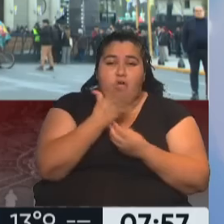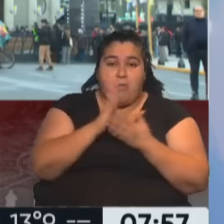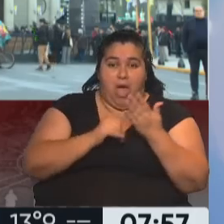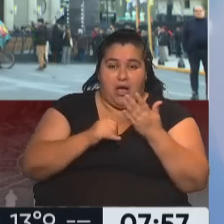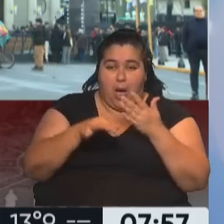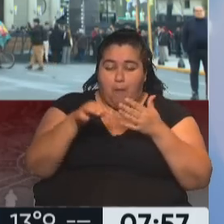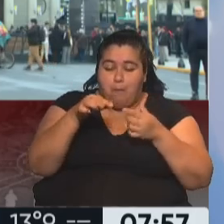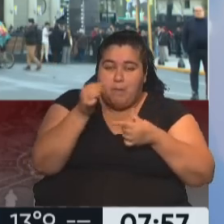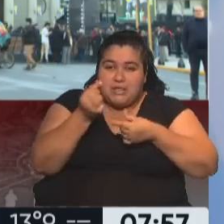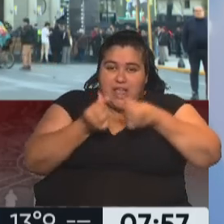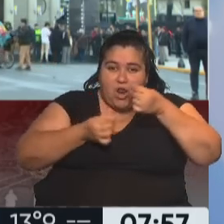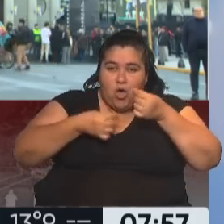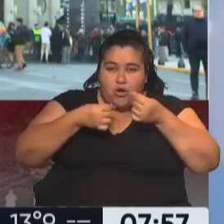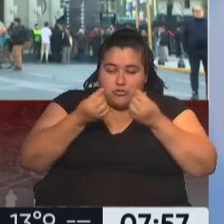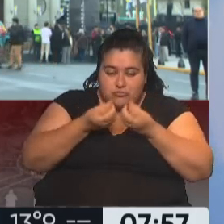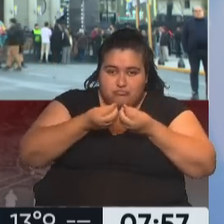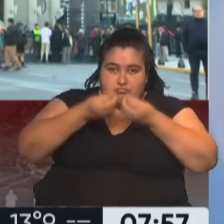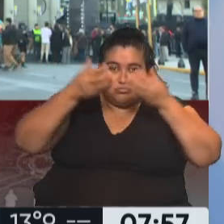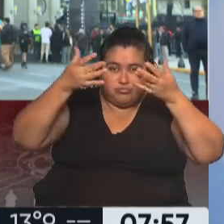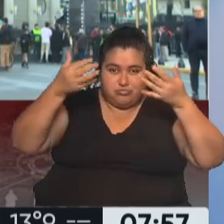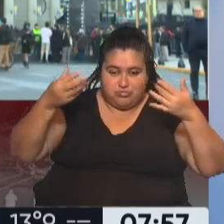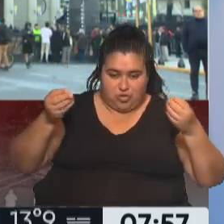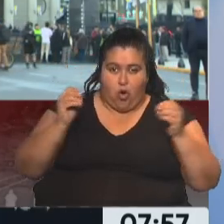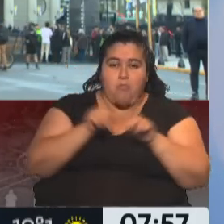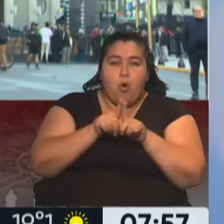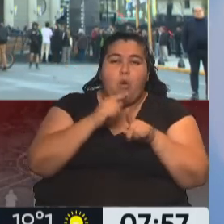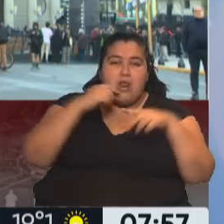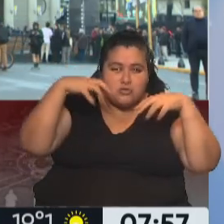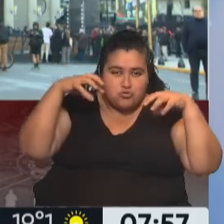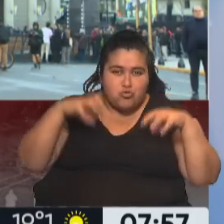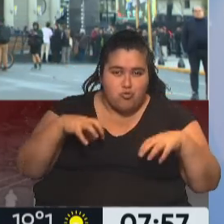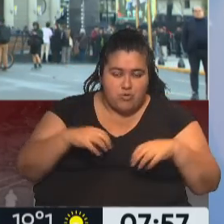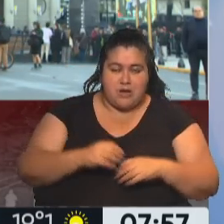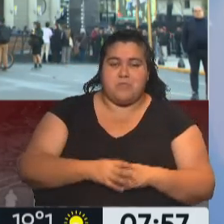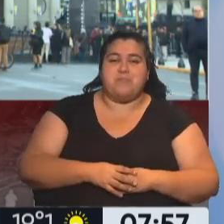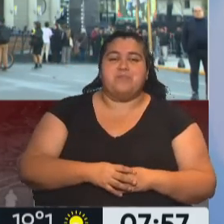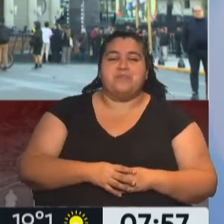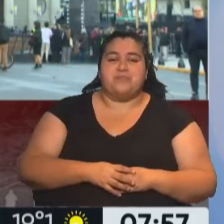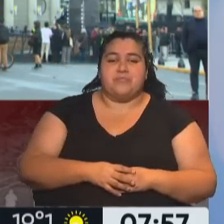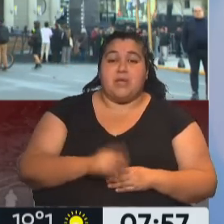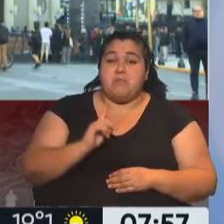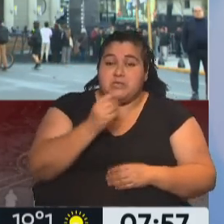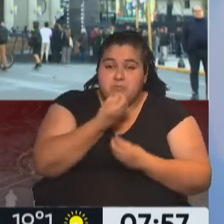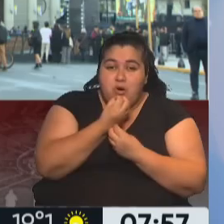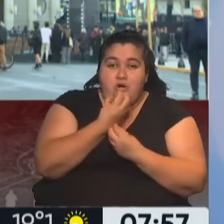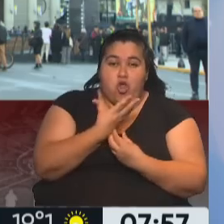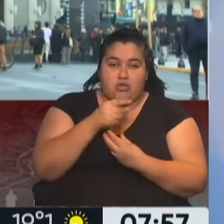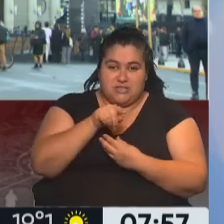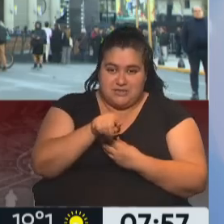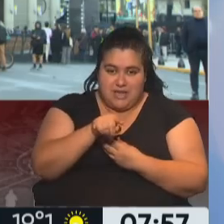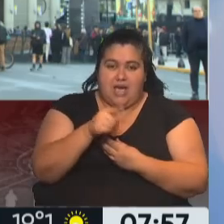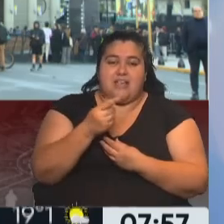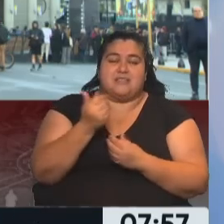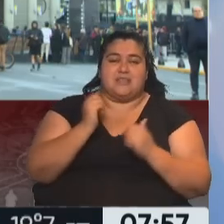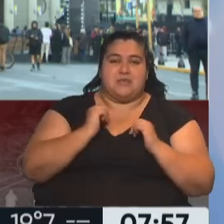blancos. Las mismas rosas que tienen quienes lo están esperando, muy emotiva, ¿no? Sí. Decimos las mismas rosas de quienes lo están esperando con esos